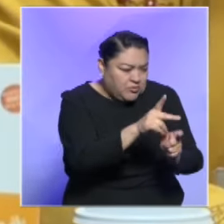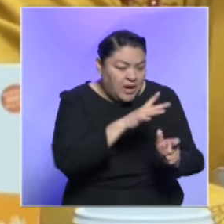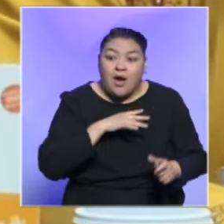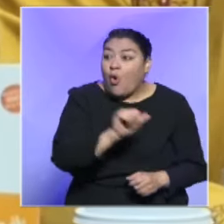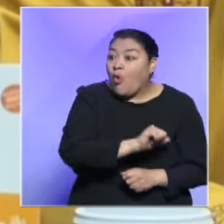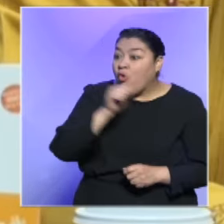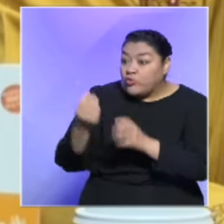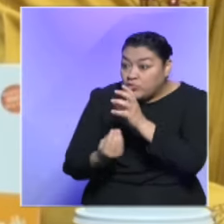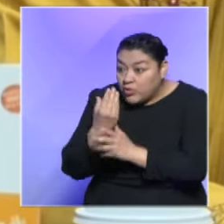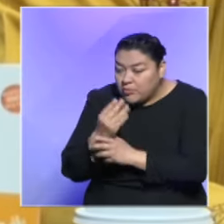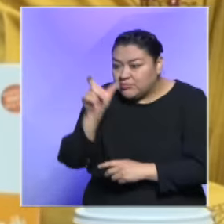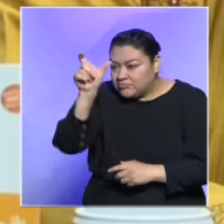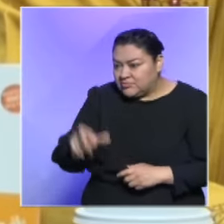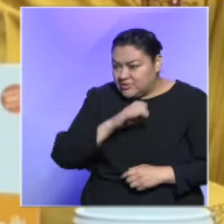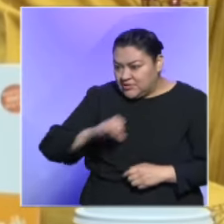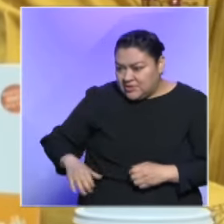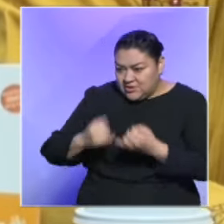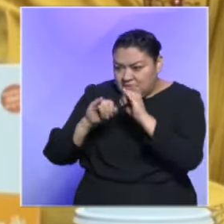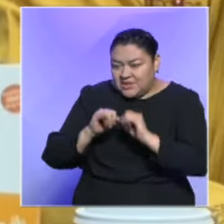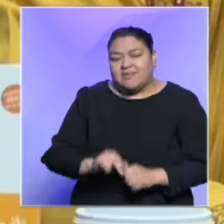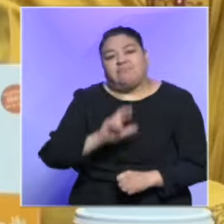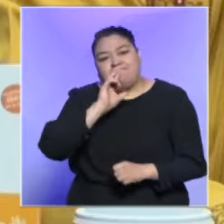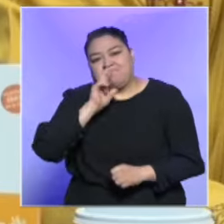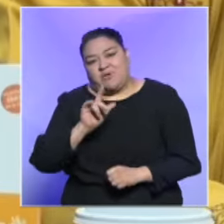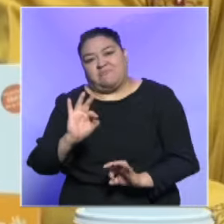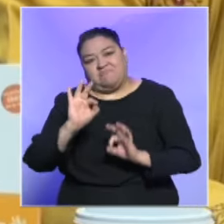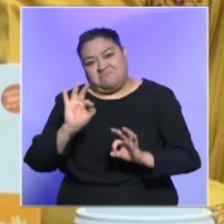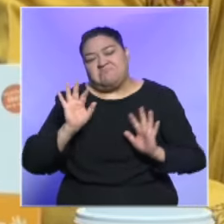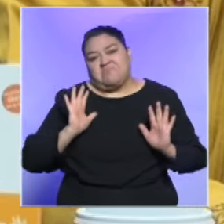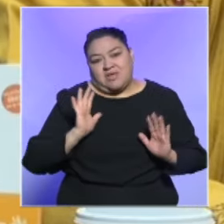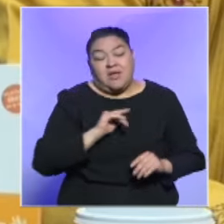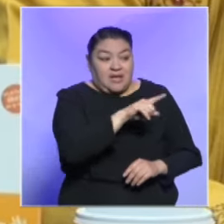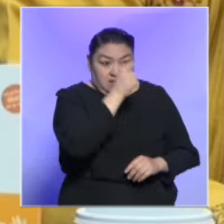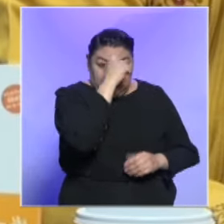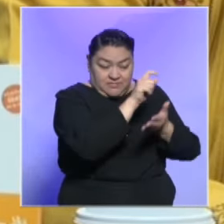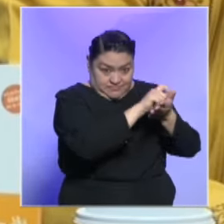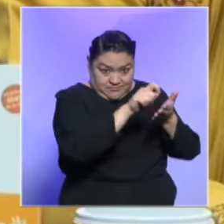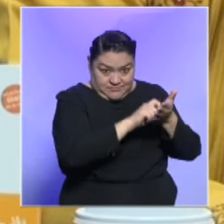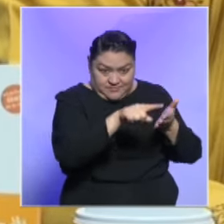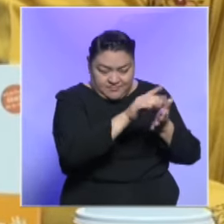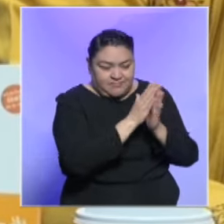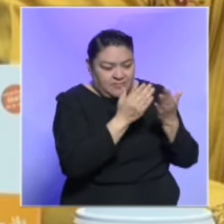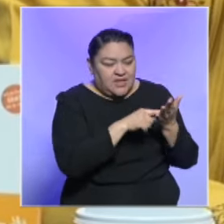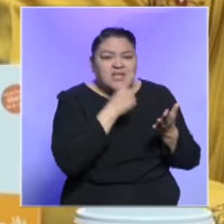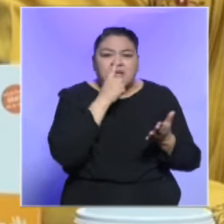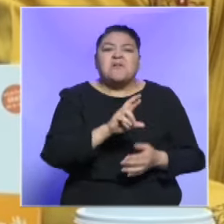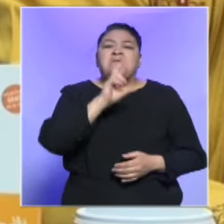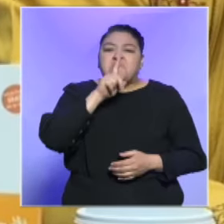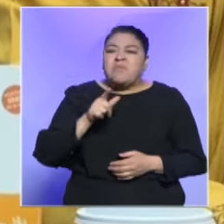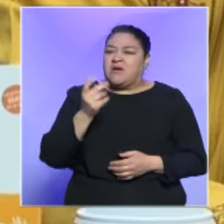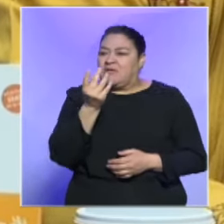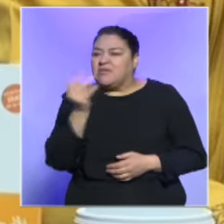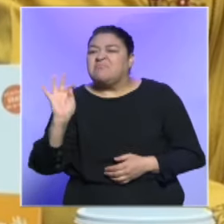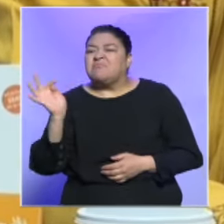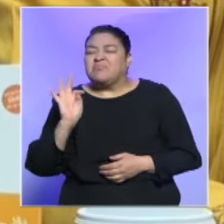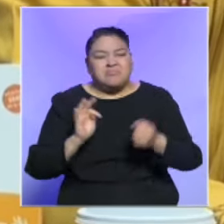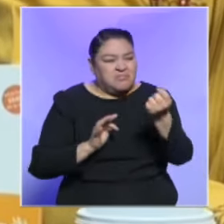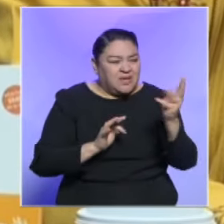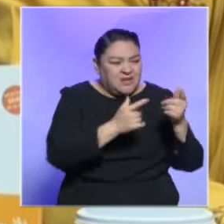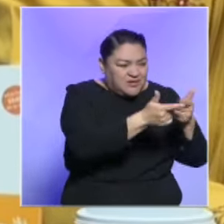debemos explorar más y que el autor precisamente nos sugiere que vayamos hacia esa meta, hacia considerar otras